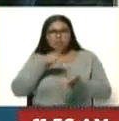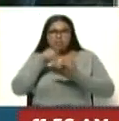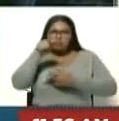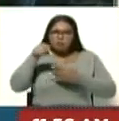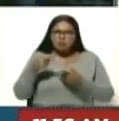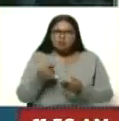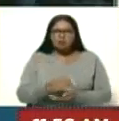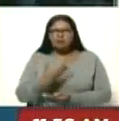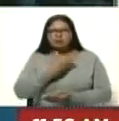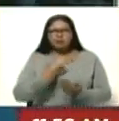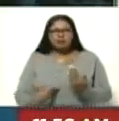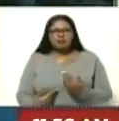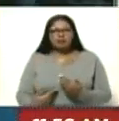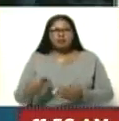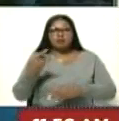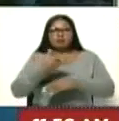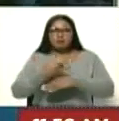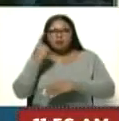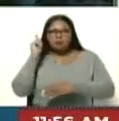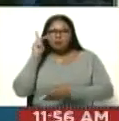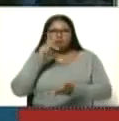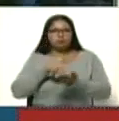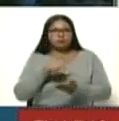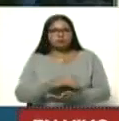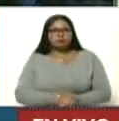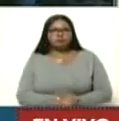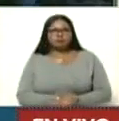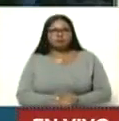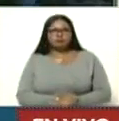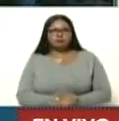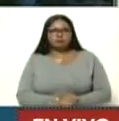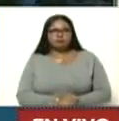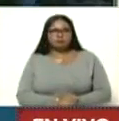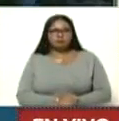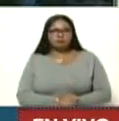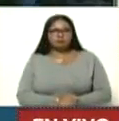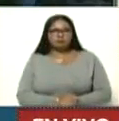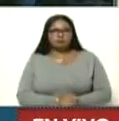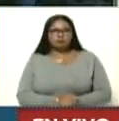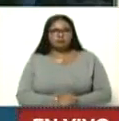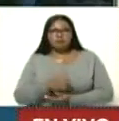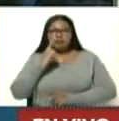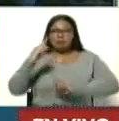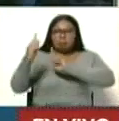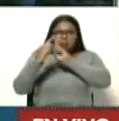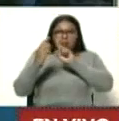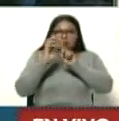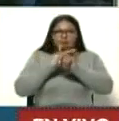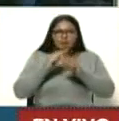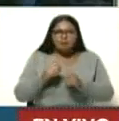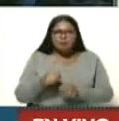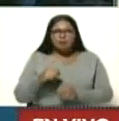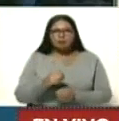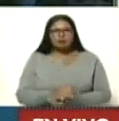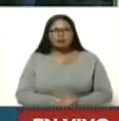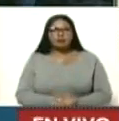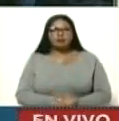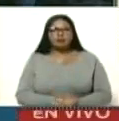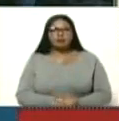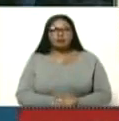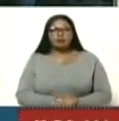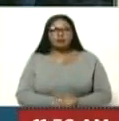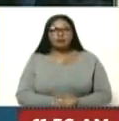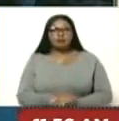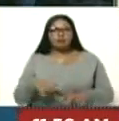el presidente de Paraguay para ese momento también estuvo enfrentando al imperio